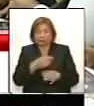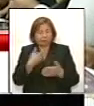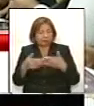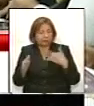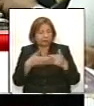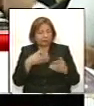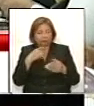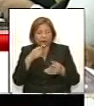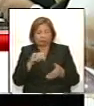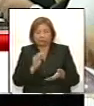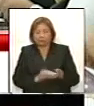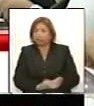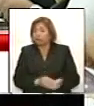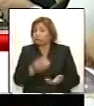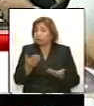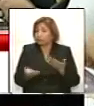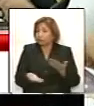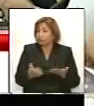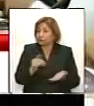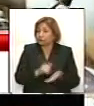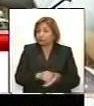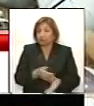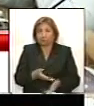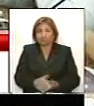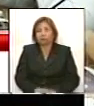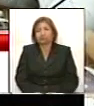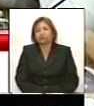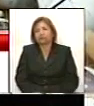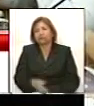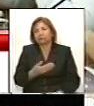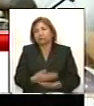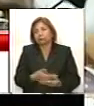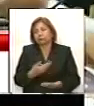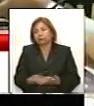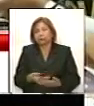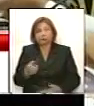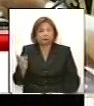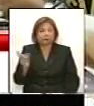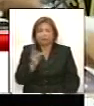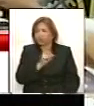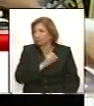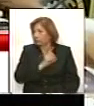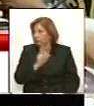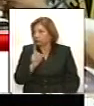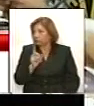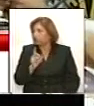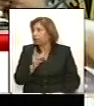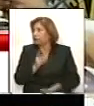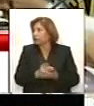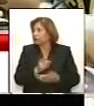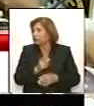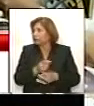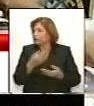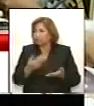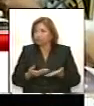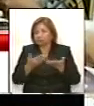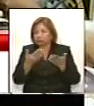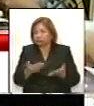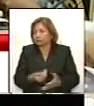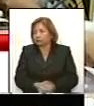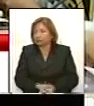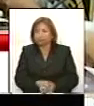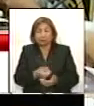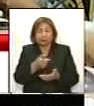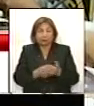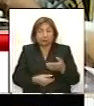el agresor, y si es por medio electrónico identificable pero no identificado, tienen que colocar el número de la